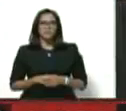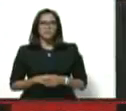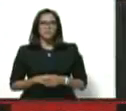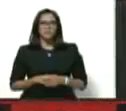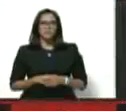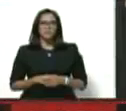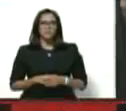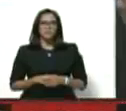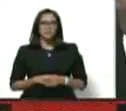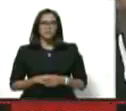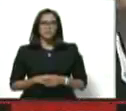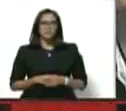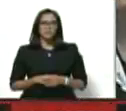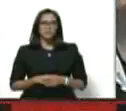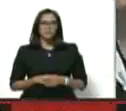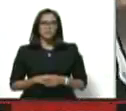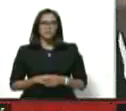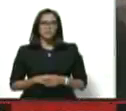¿Ah?